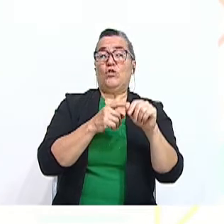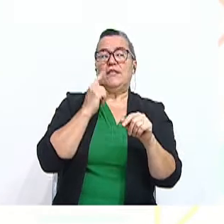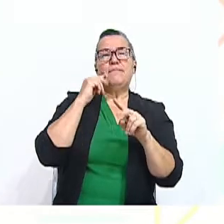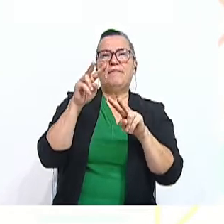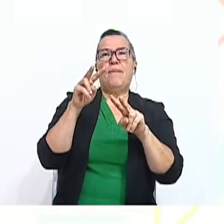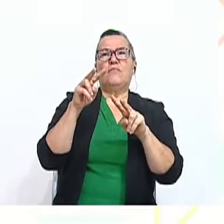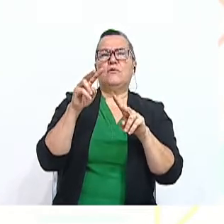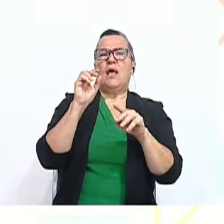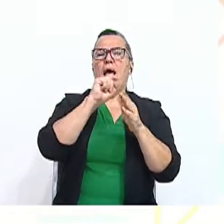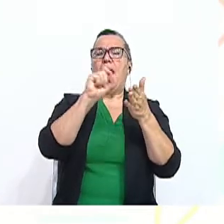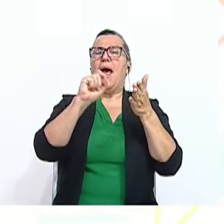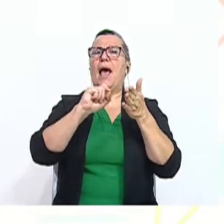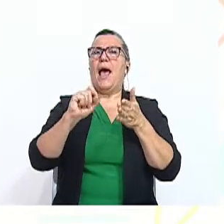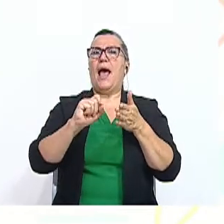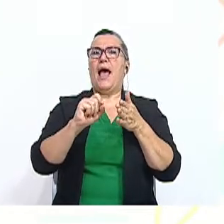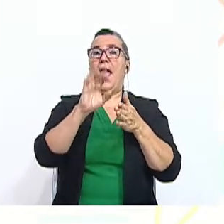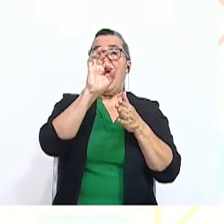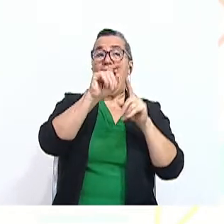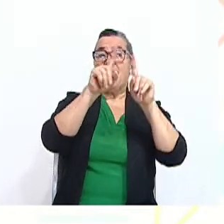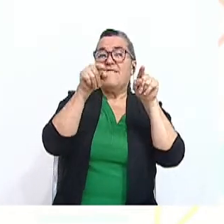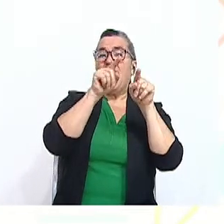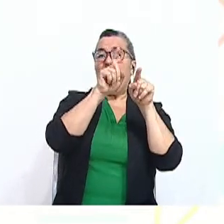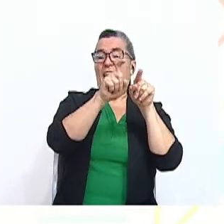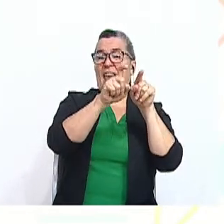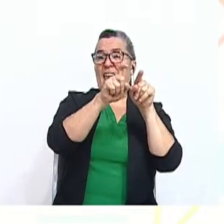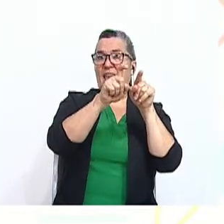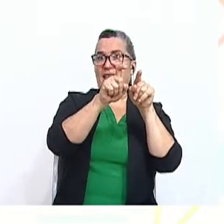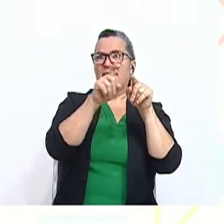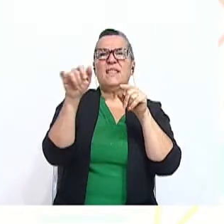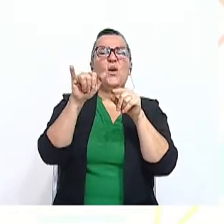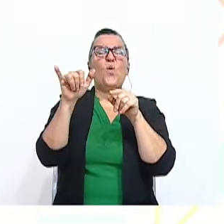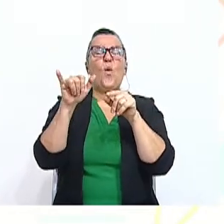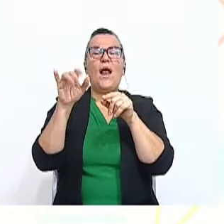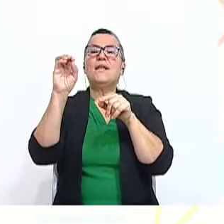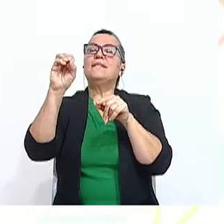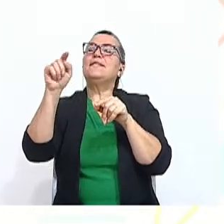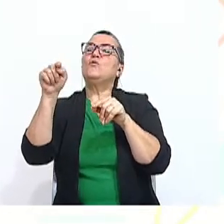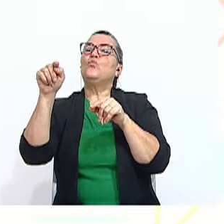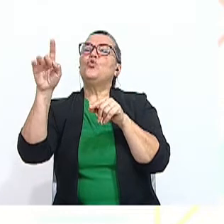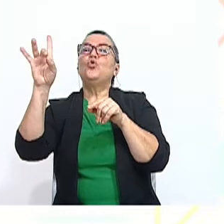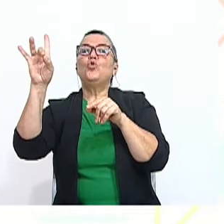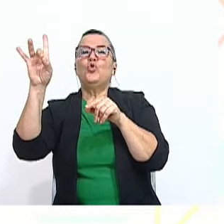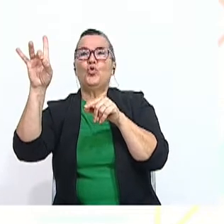a denotar a esta función como f de x igual a